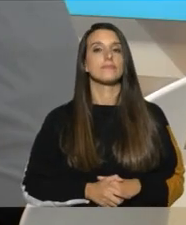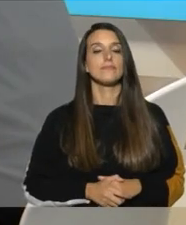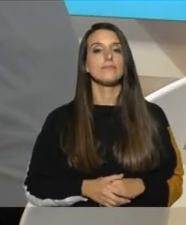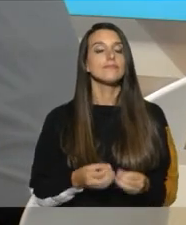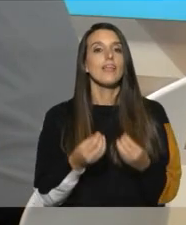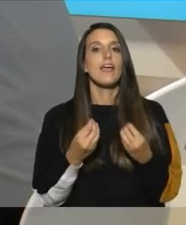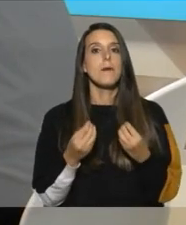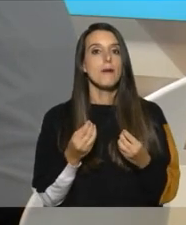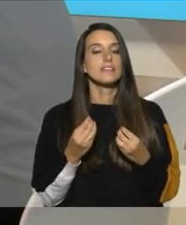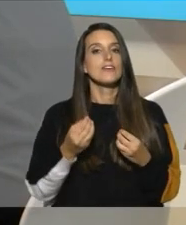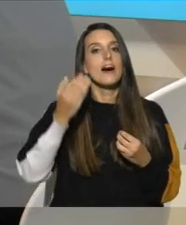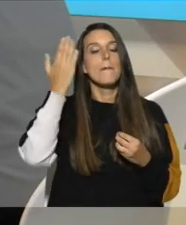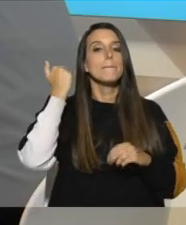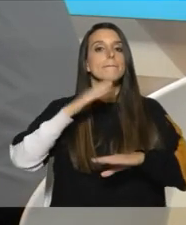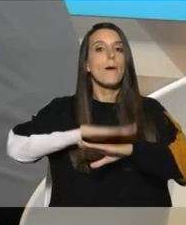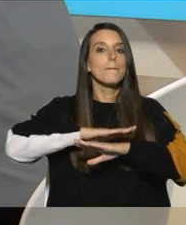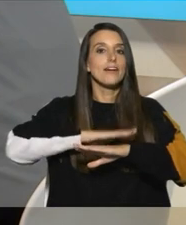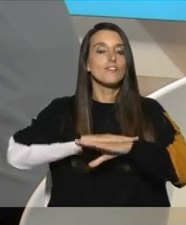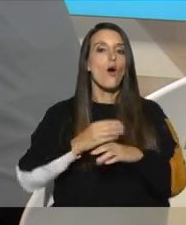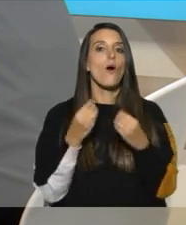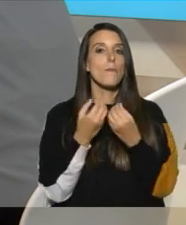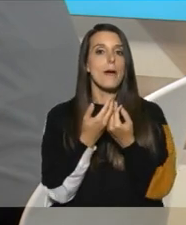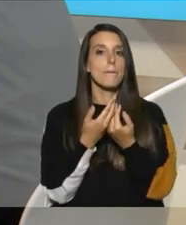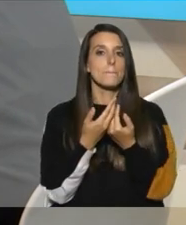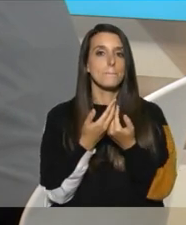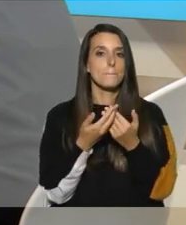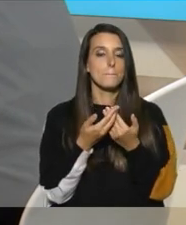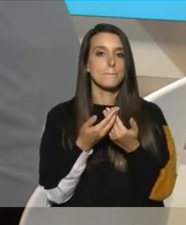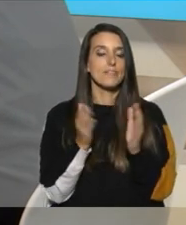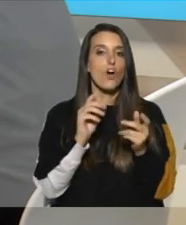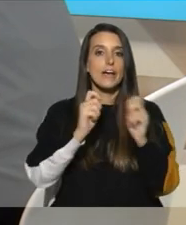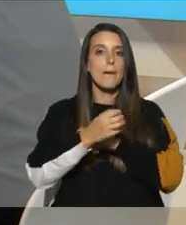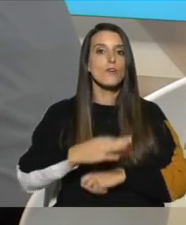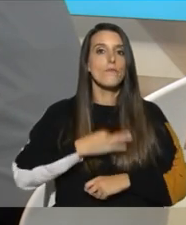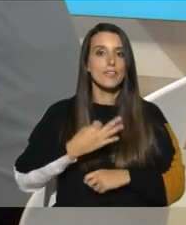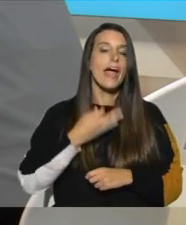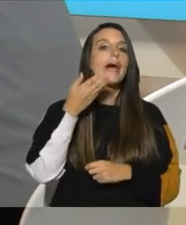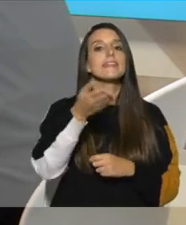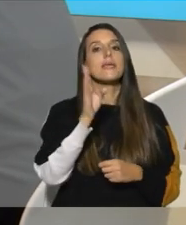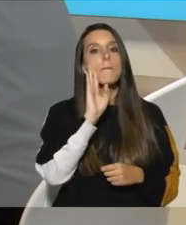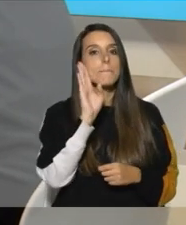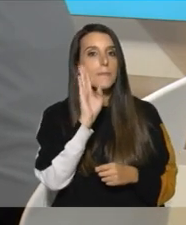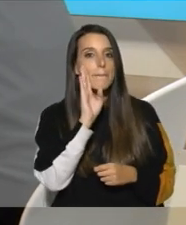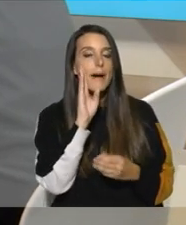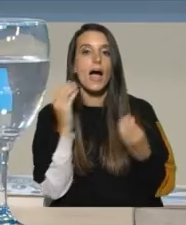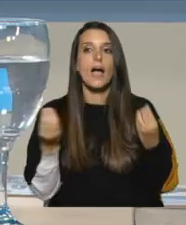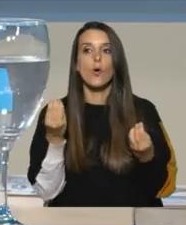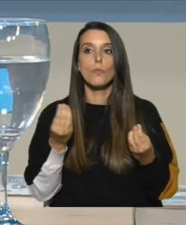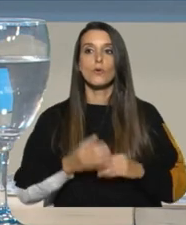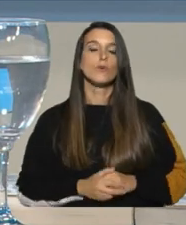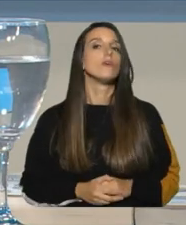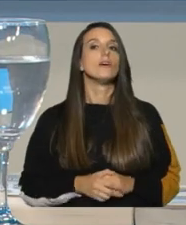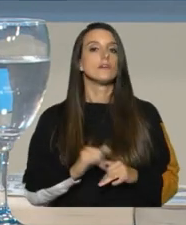quedó de aquel momento? ¿Cómo empezó a vivir? ¿Le cambió la vida ese día a usted, a su mamá? Estoy pensando también en este momento.